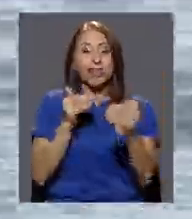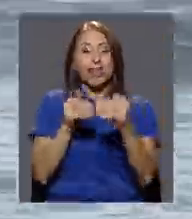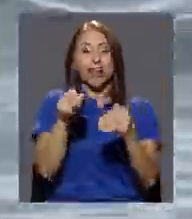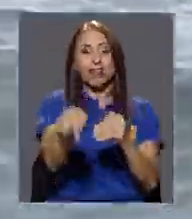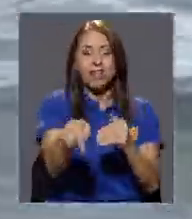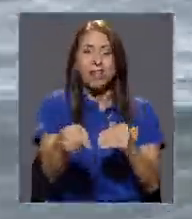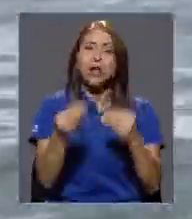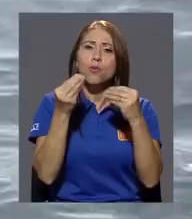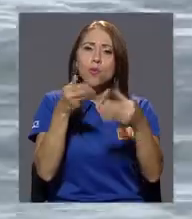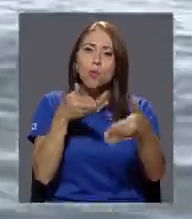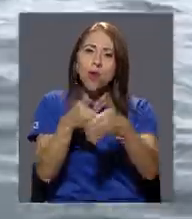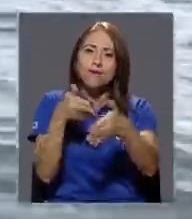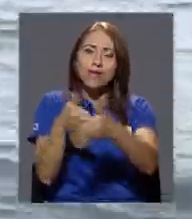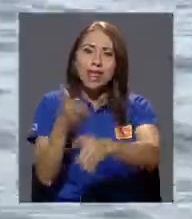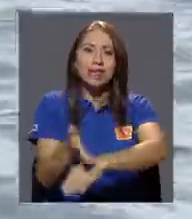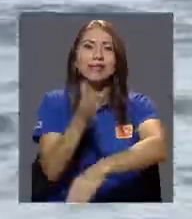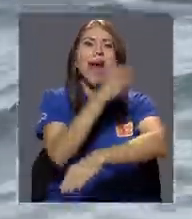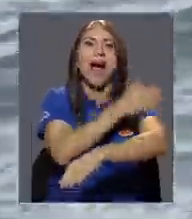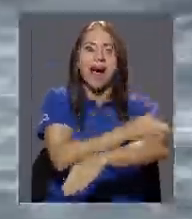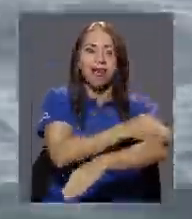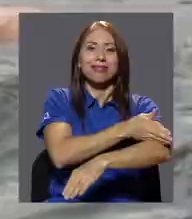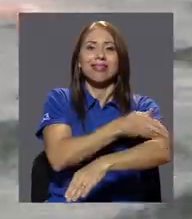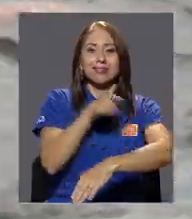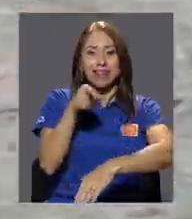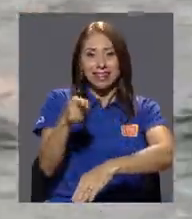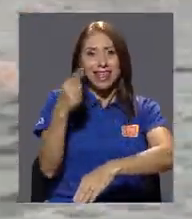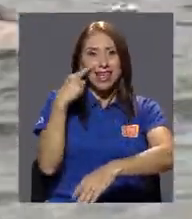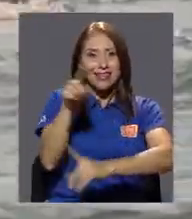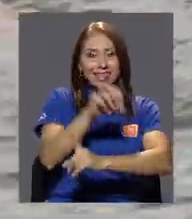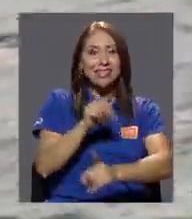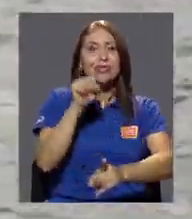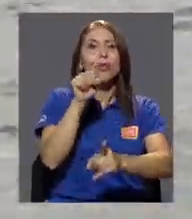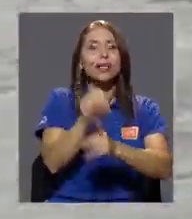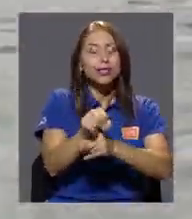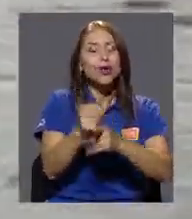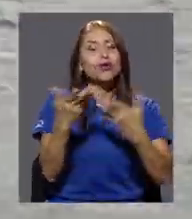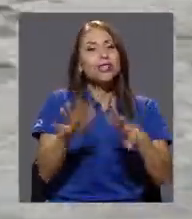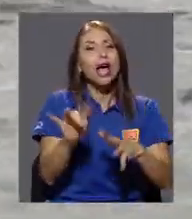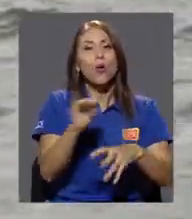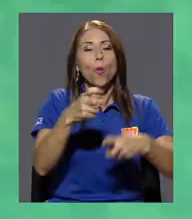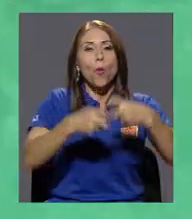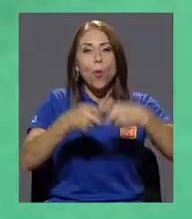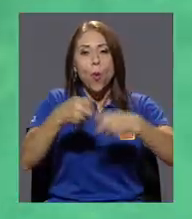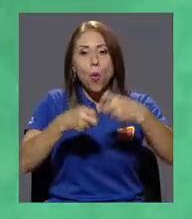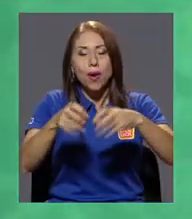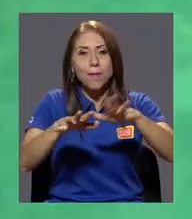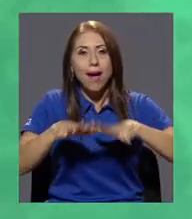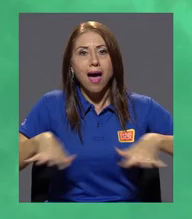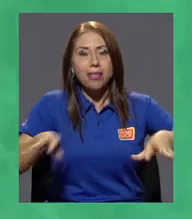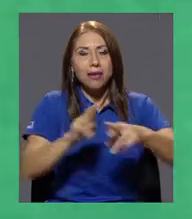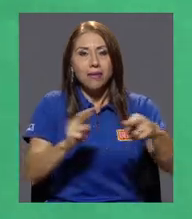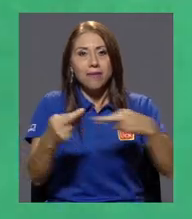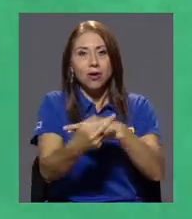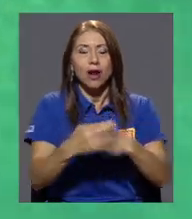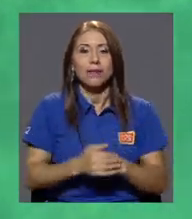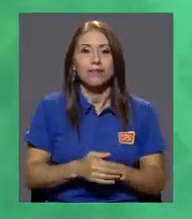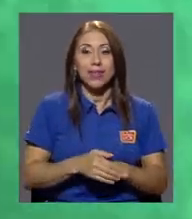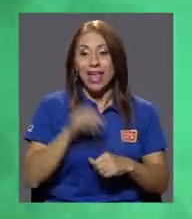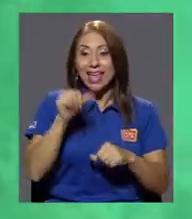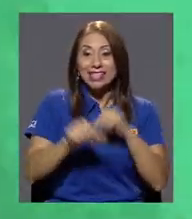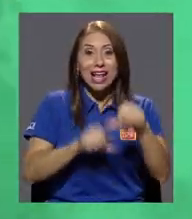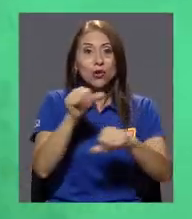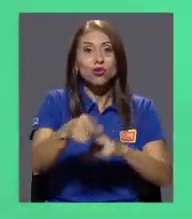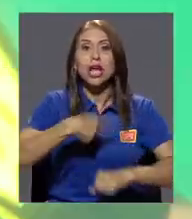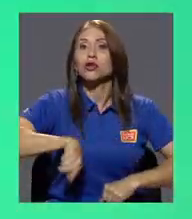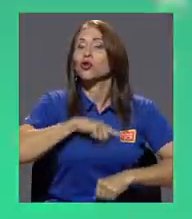se vieron muy afectadas antes de que se abordara esta situación como una problemática regional. En esta lucha no podemos